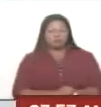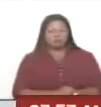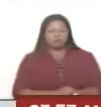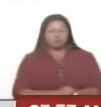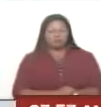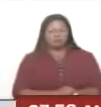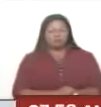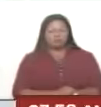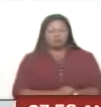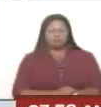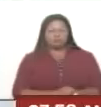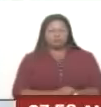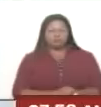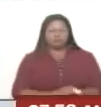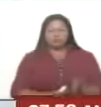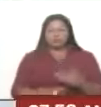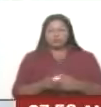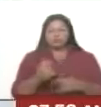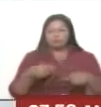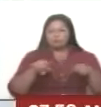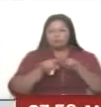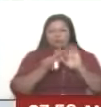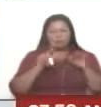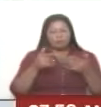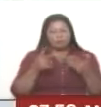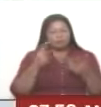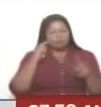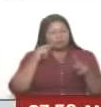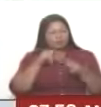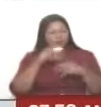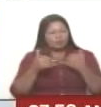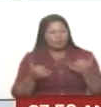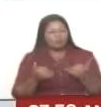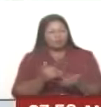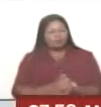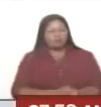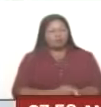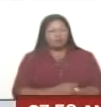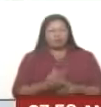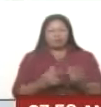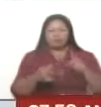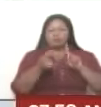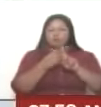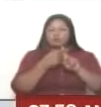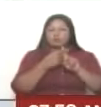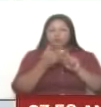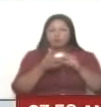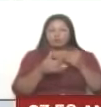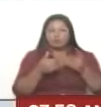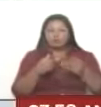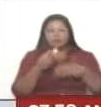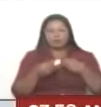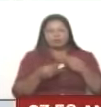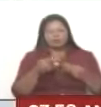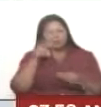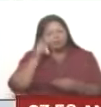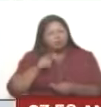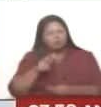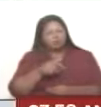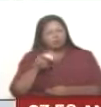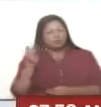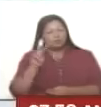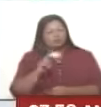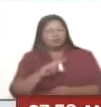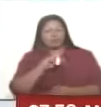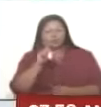prevalece de una manera abrumadora son las expectativas muy positivas para el pueblo venezolano. Una